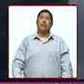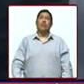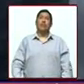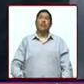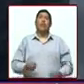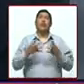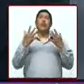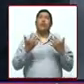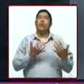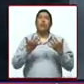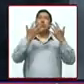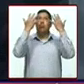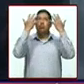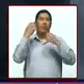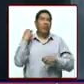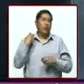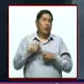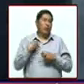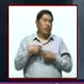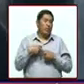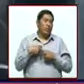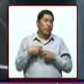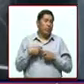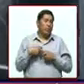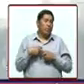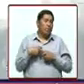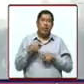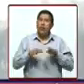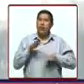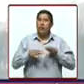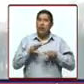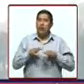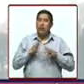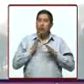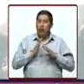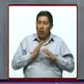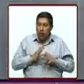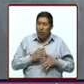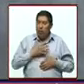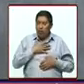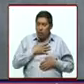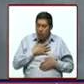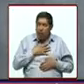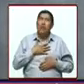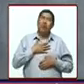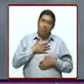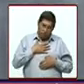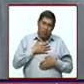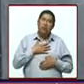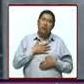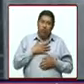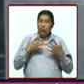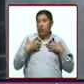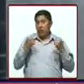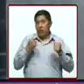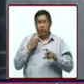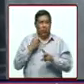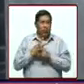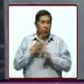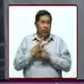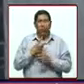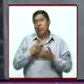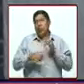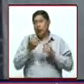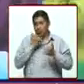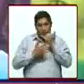Mucho humo, es difícil a veces tal vez respirar adecuadamente. Sí, sí es por salud y por cuidado y por